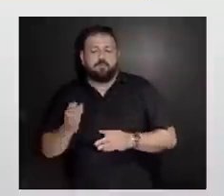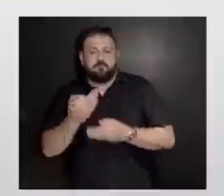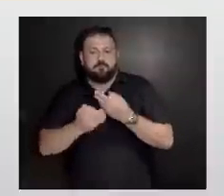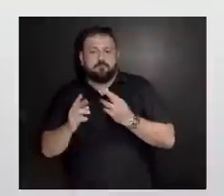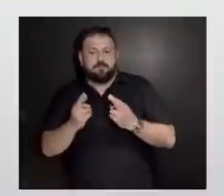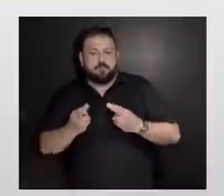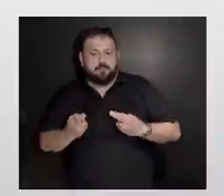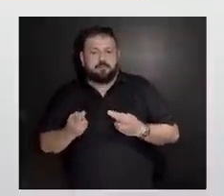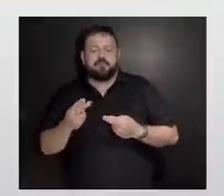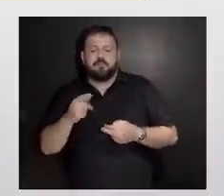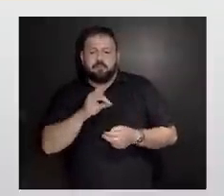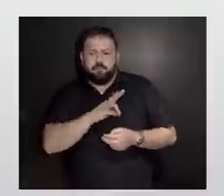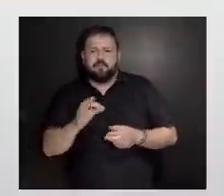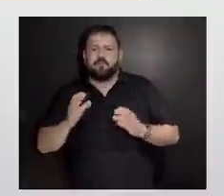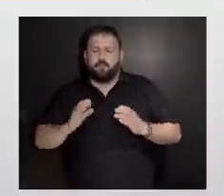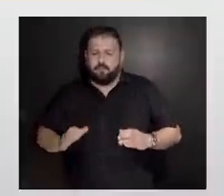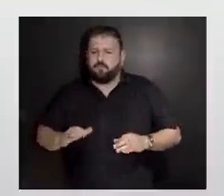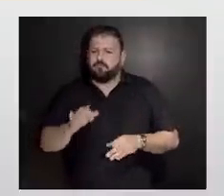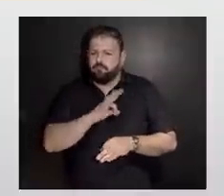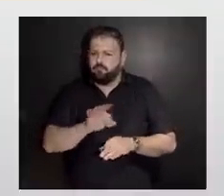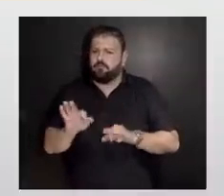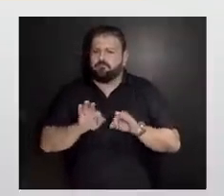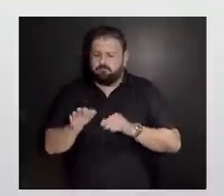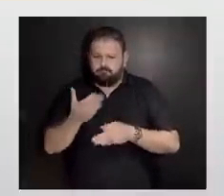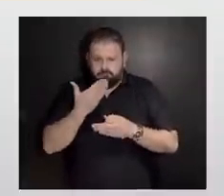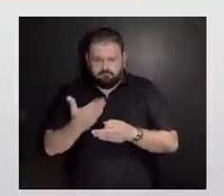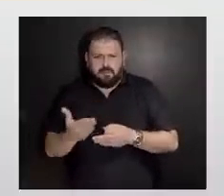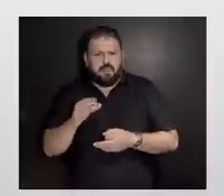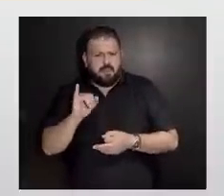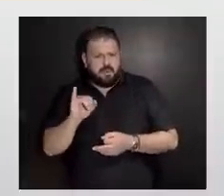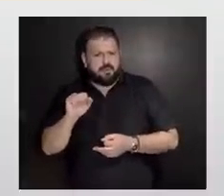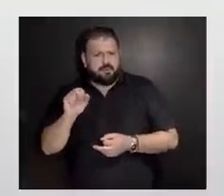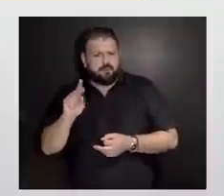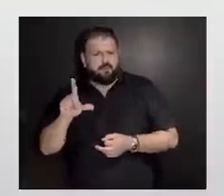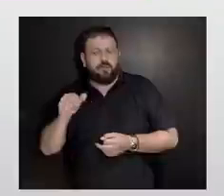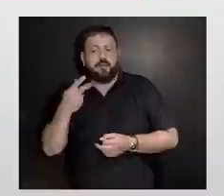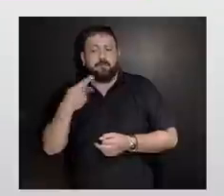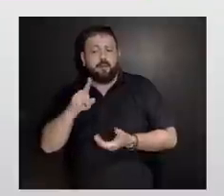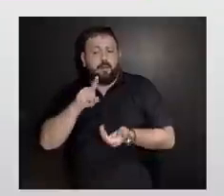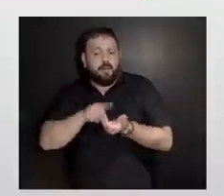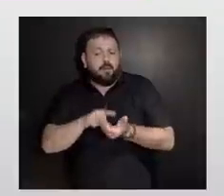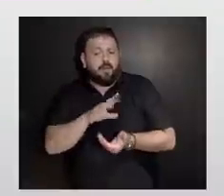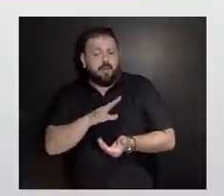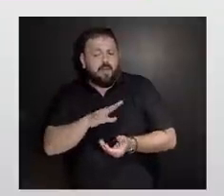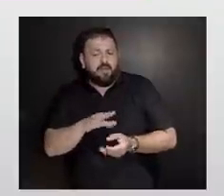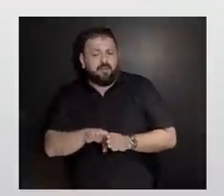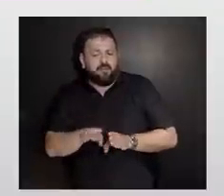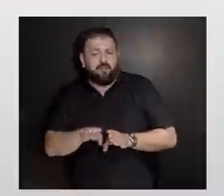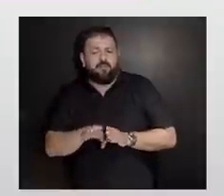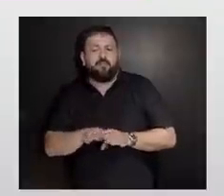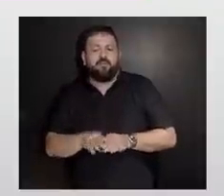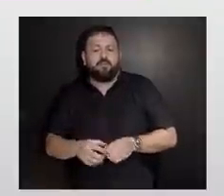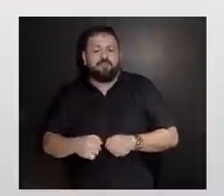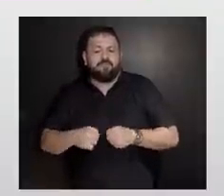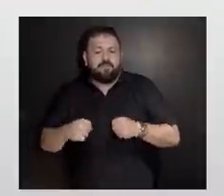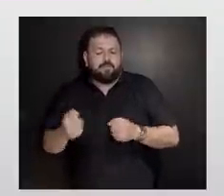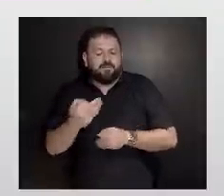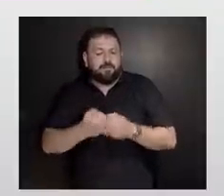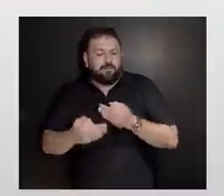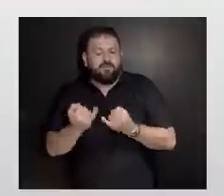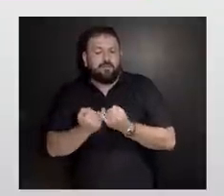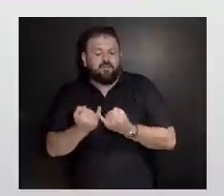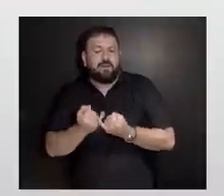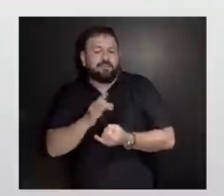nuestro cuerpo a lo mejor sí está produciendo esta insulina, pero tenemos inflamación en nuestro sistema que va a obstaculizar